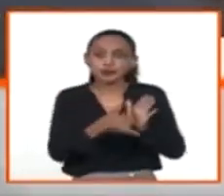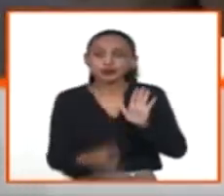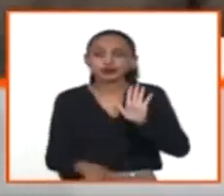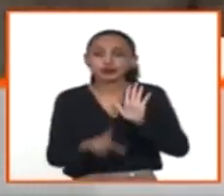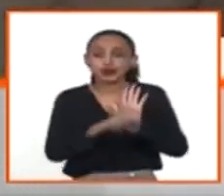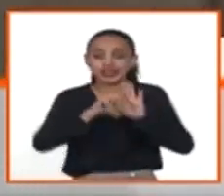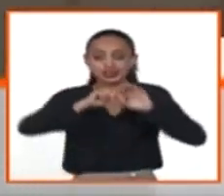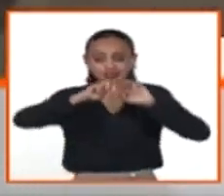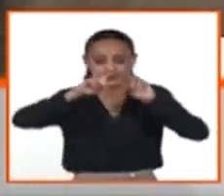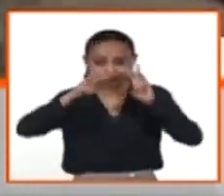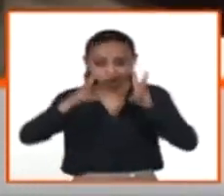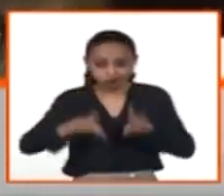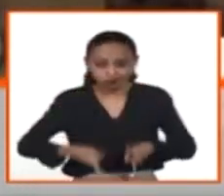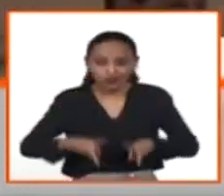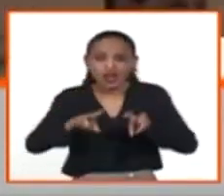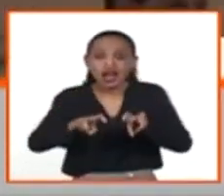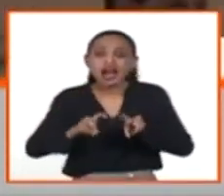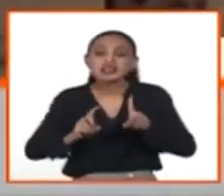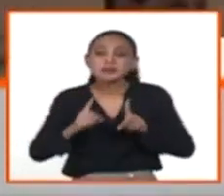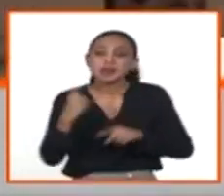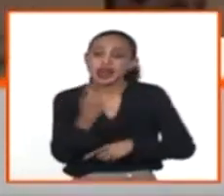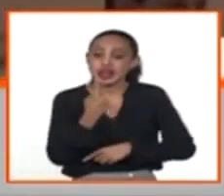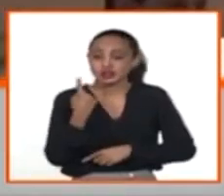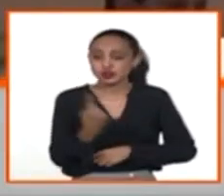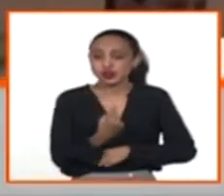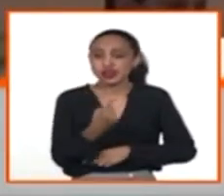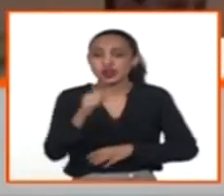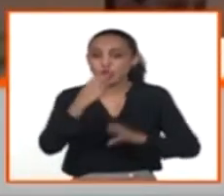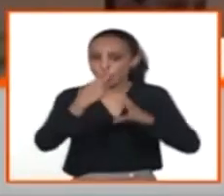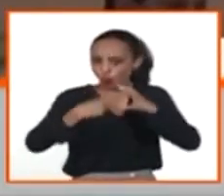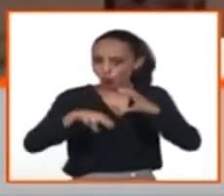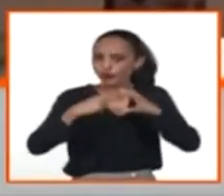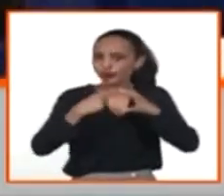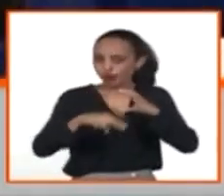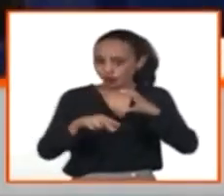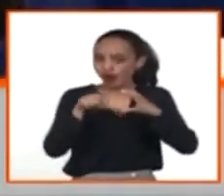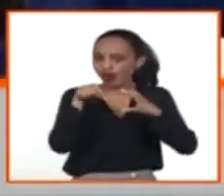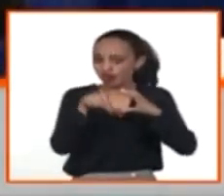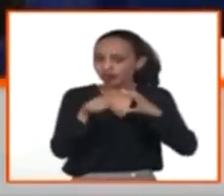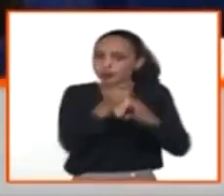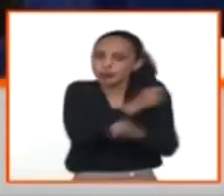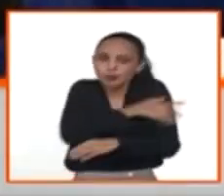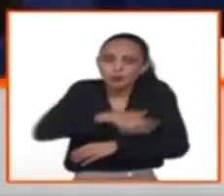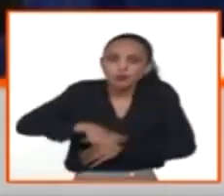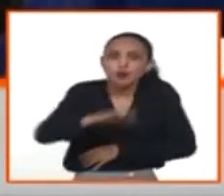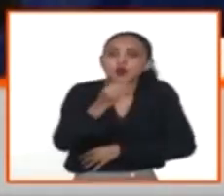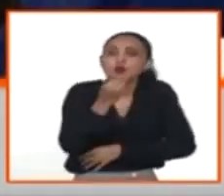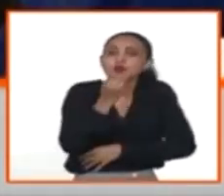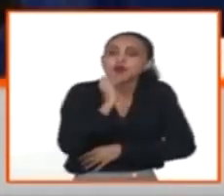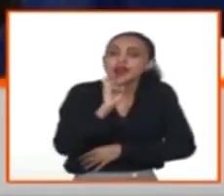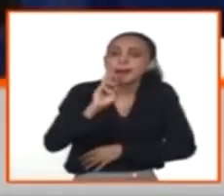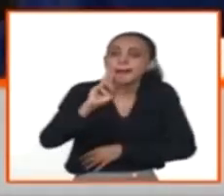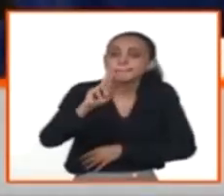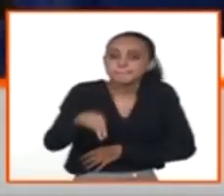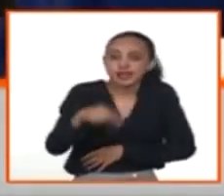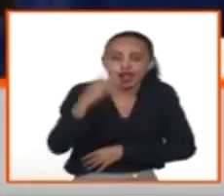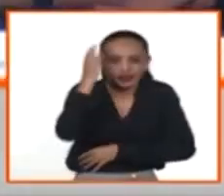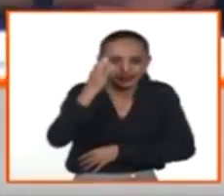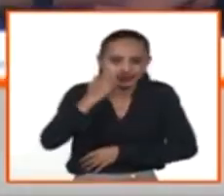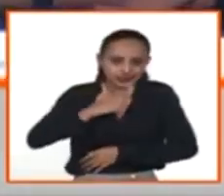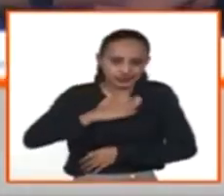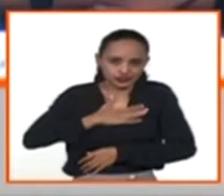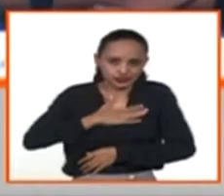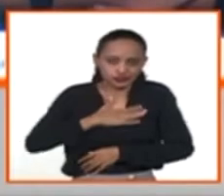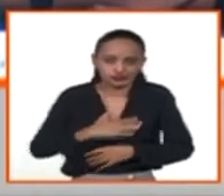de la Asamblea Nacional y hay habilitado un correo electrónico para que la población pueda emitir sus criterios. Y esperamos, o